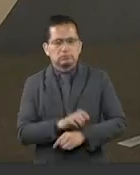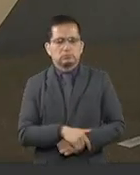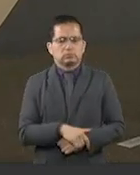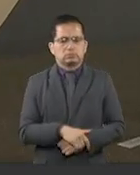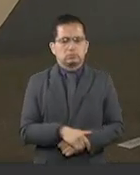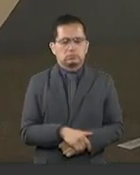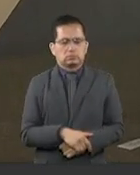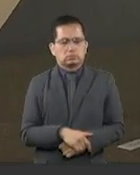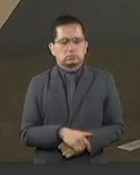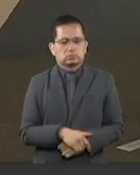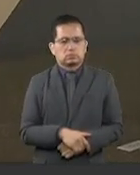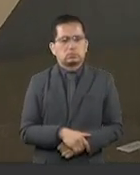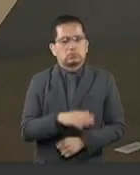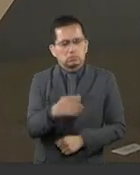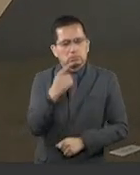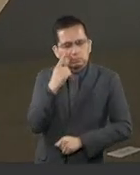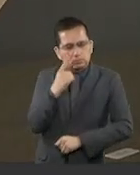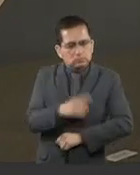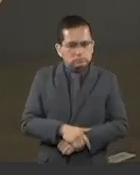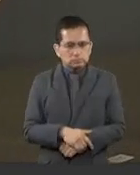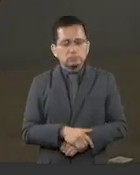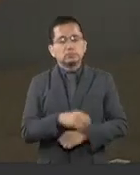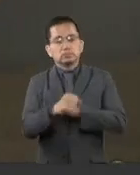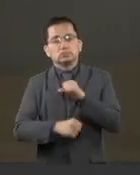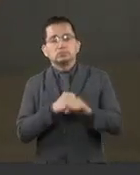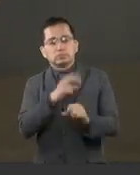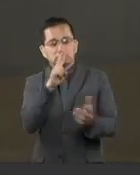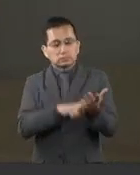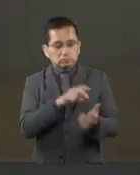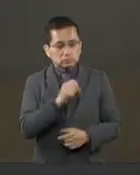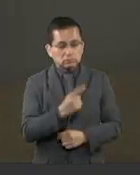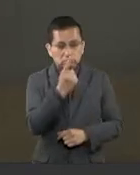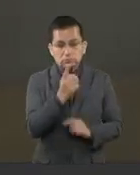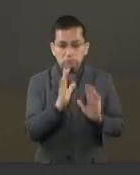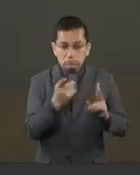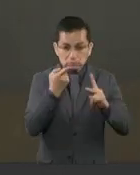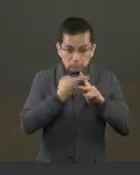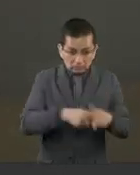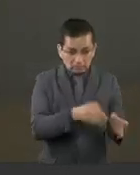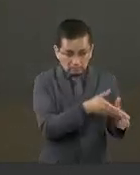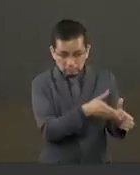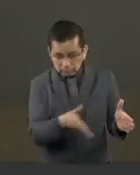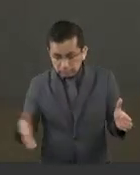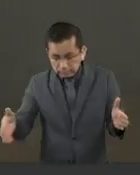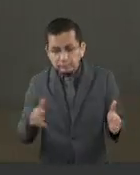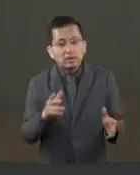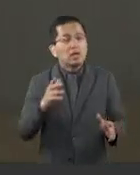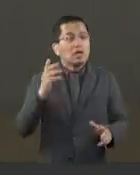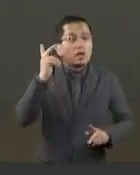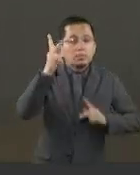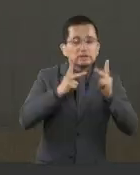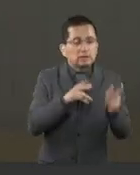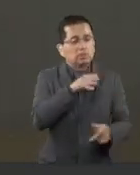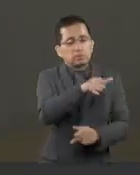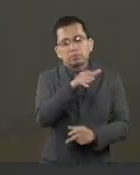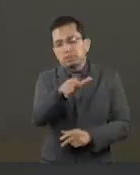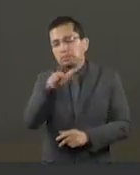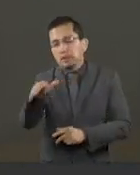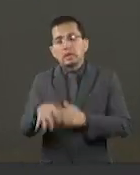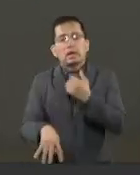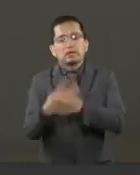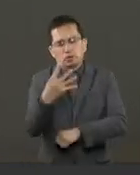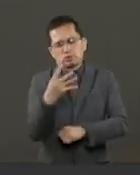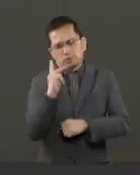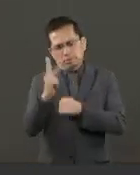Y mire, 14 países ha visitado desde 2021 y en esta ocasión visita México. Se trata de la pequeña Amal, una marioneta de